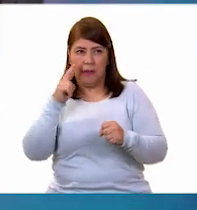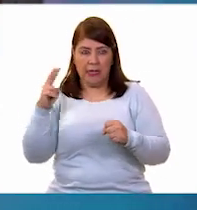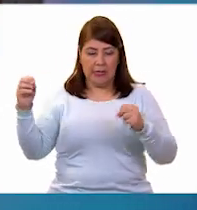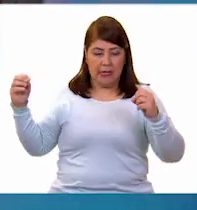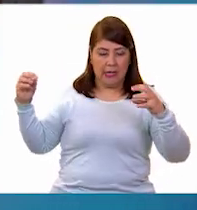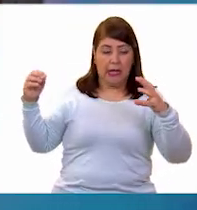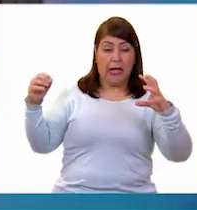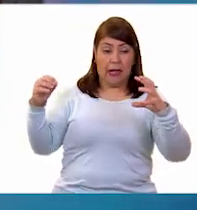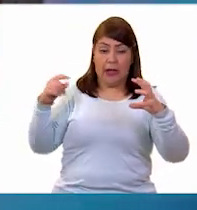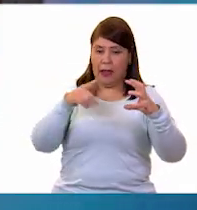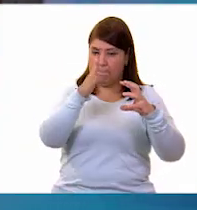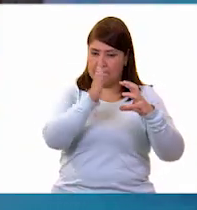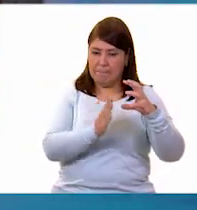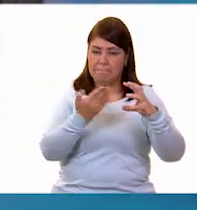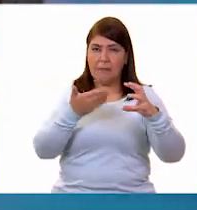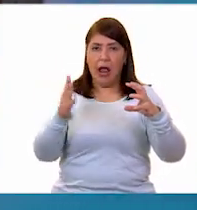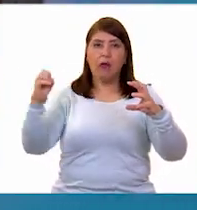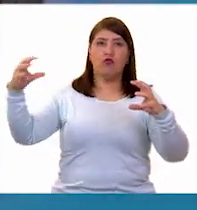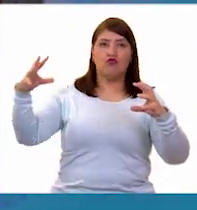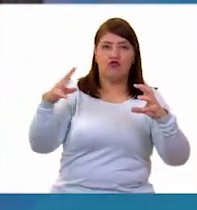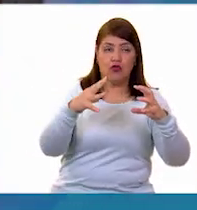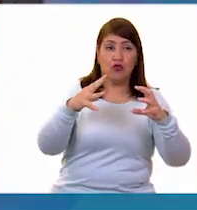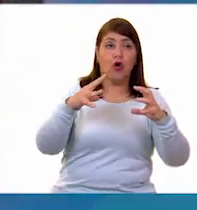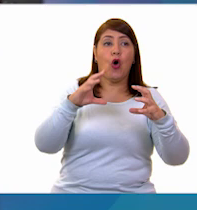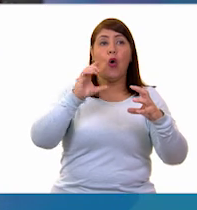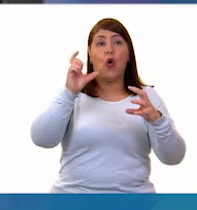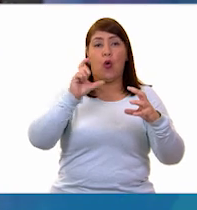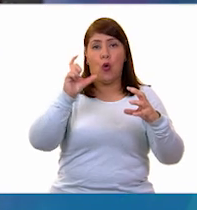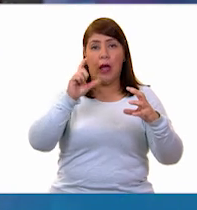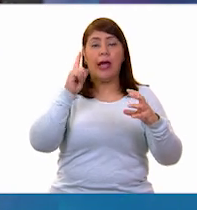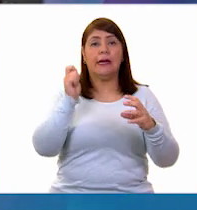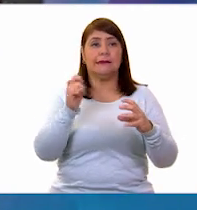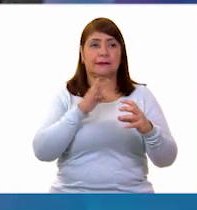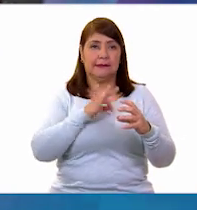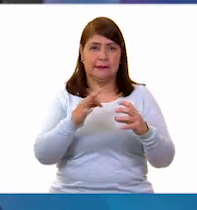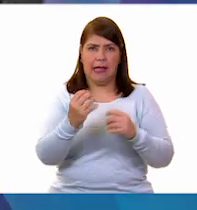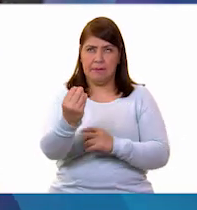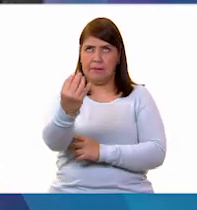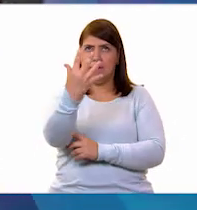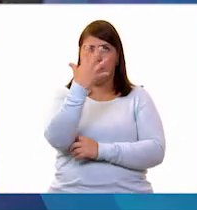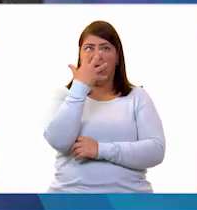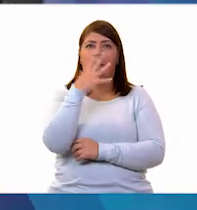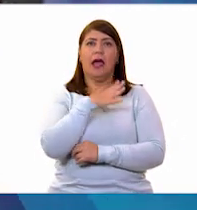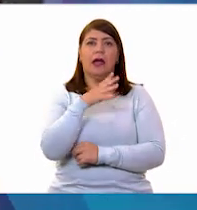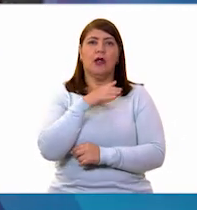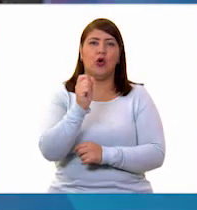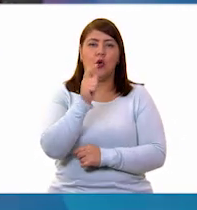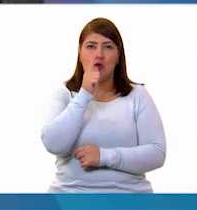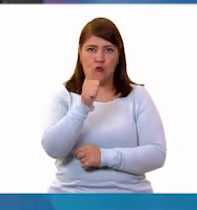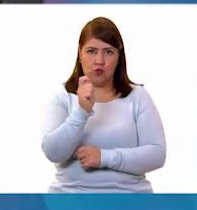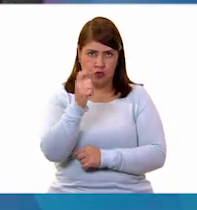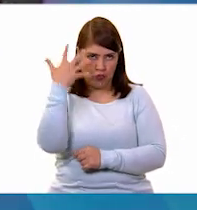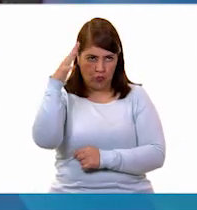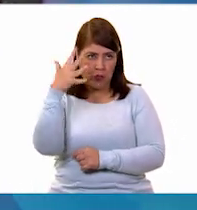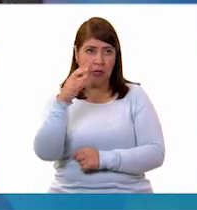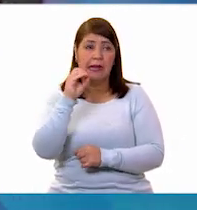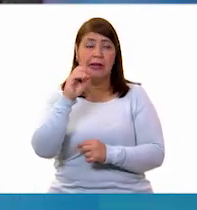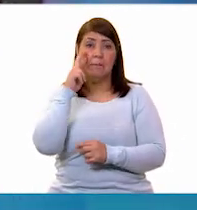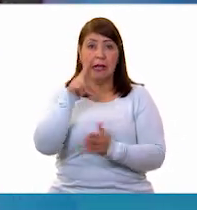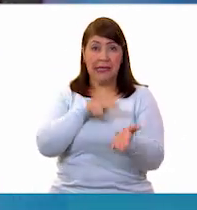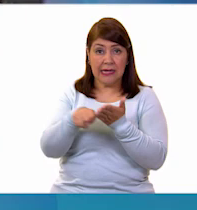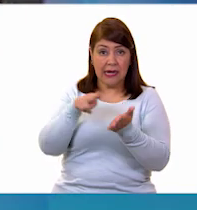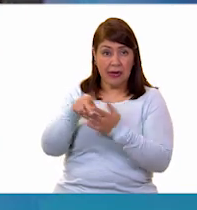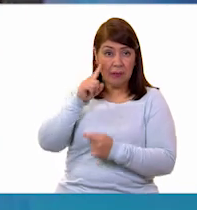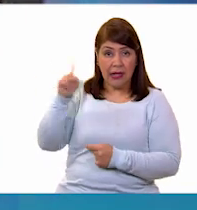dando de este lado. O cuando la vemos así, es que tiene el Sol de frente. Y cuando la vemos así,